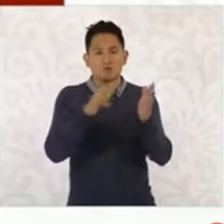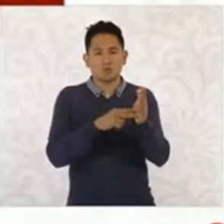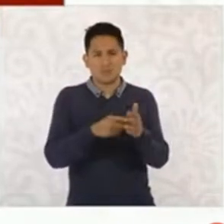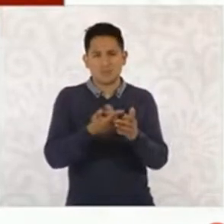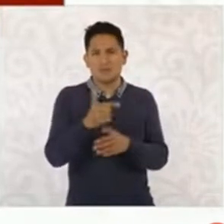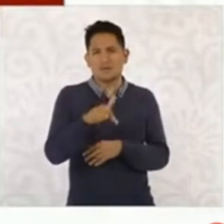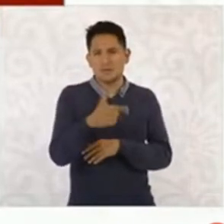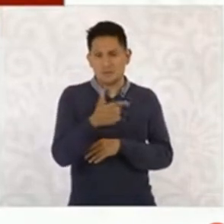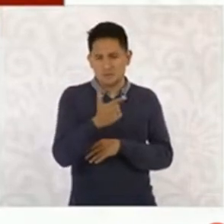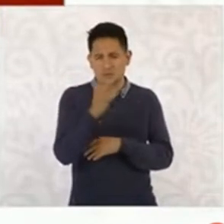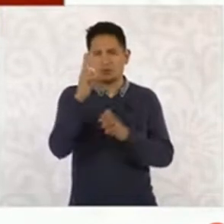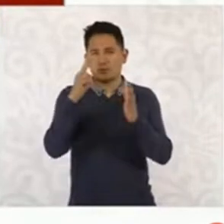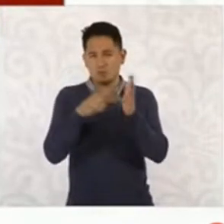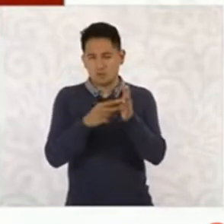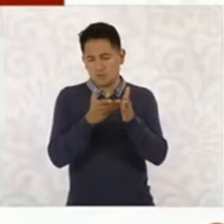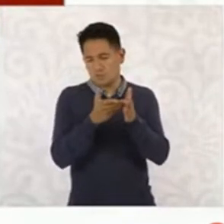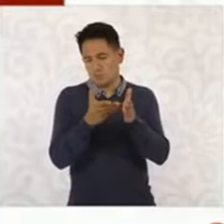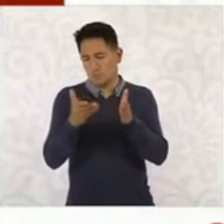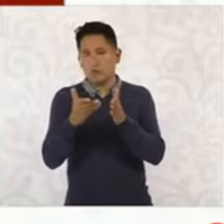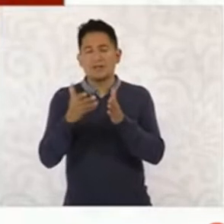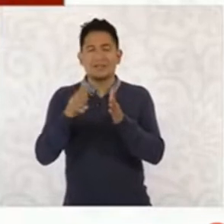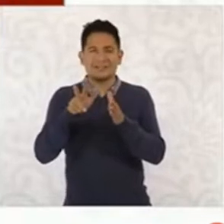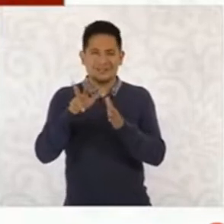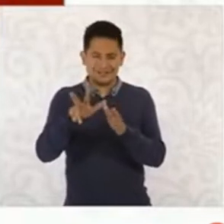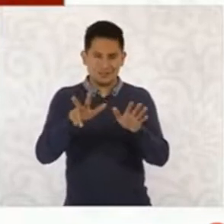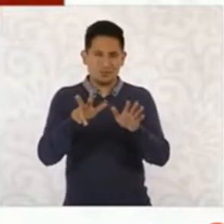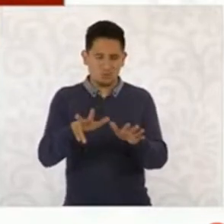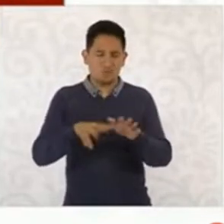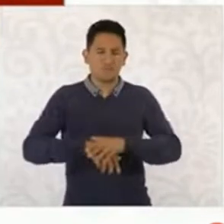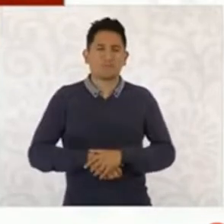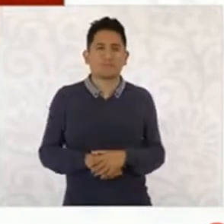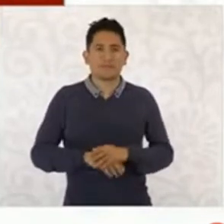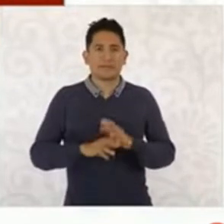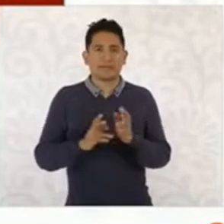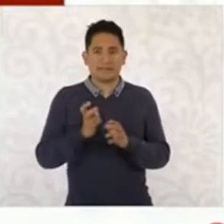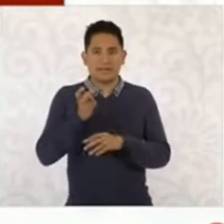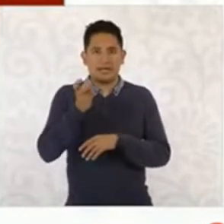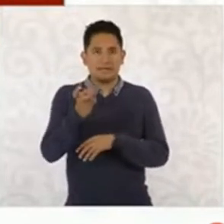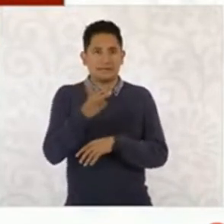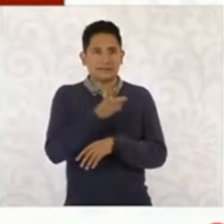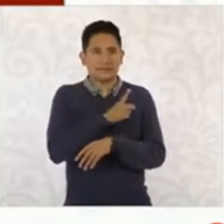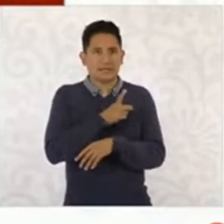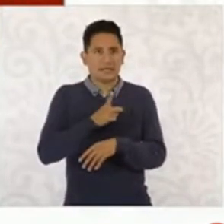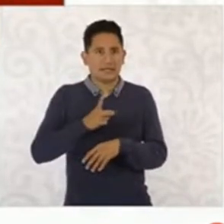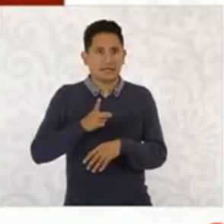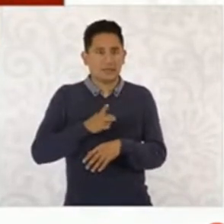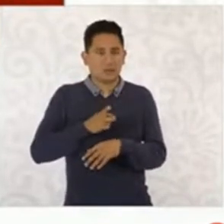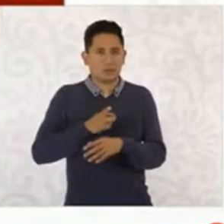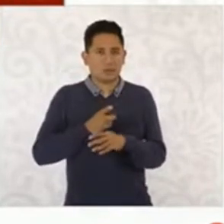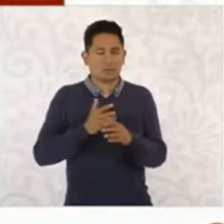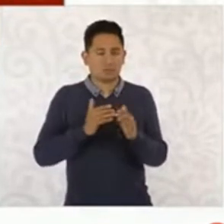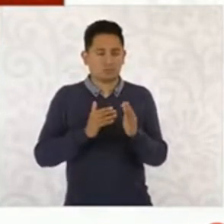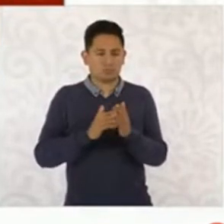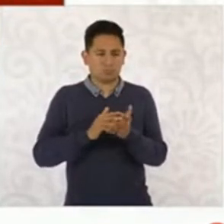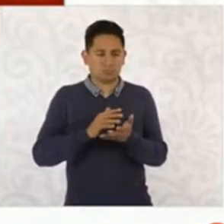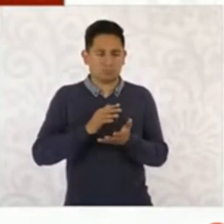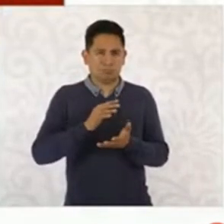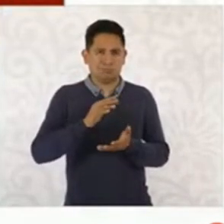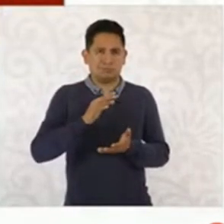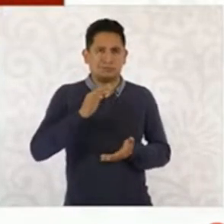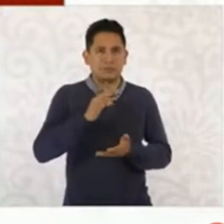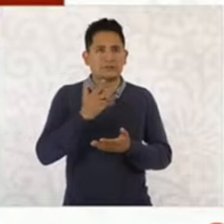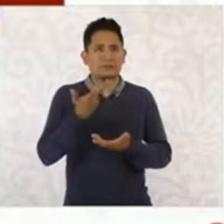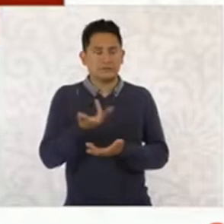2018, entre esos años, ya era tan grave la crisis fiscal que se